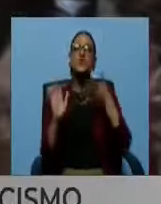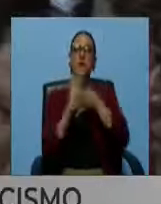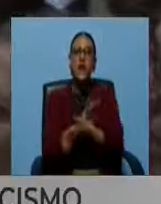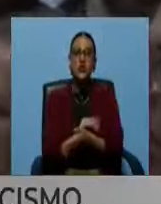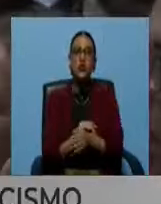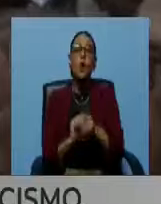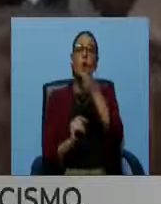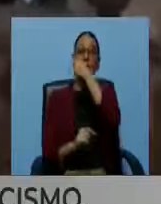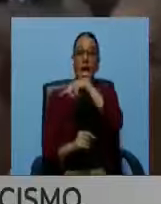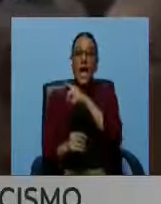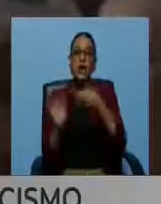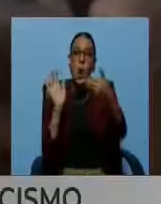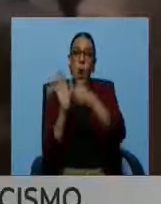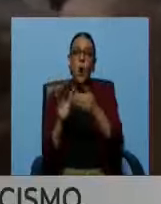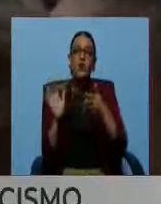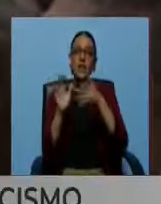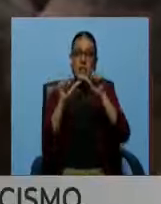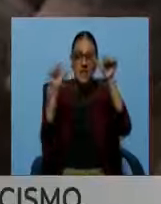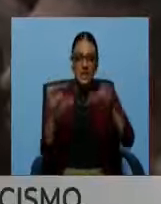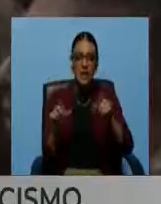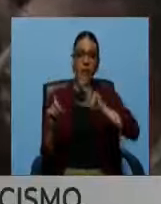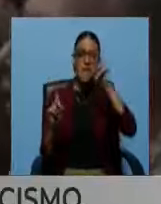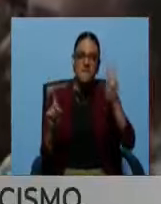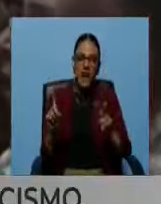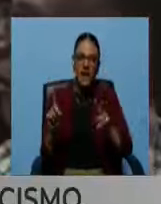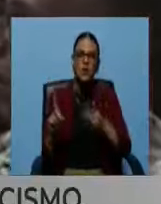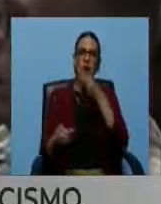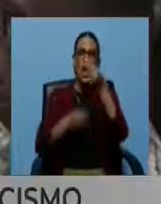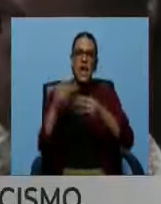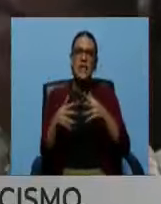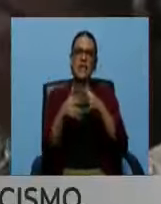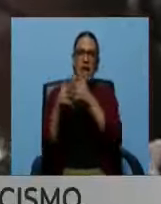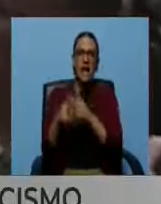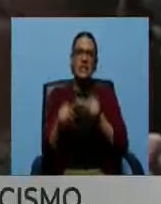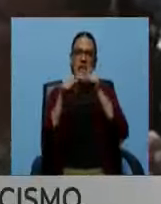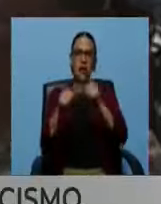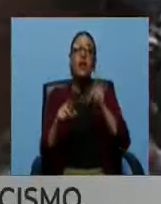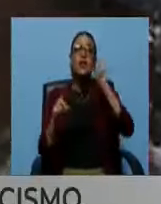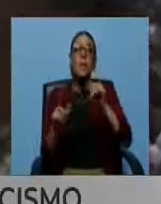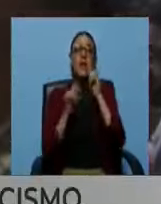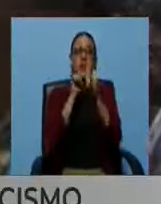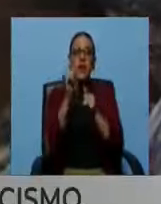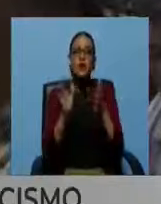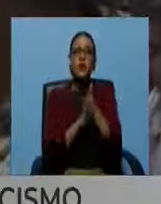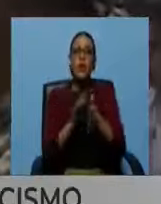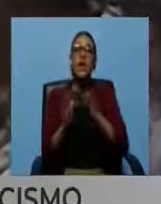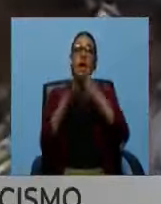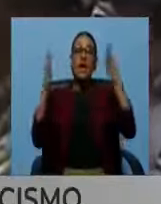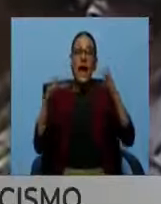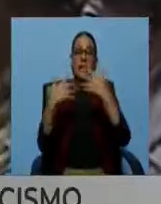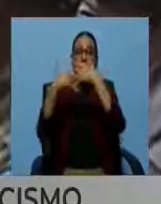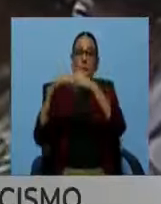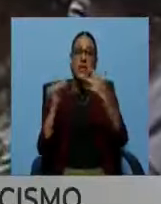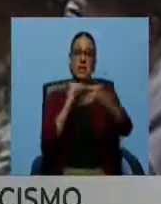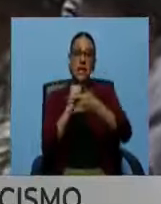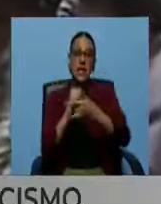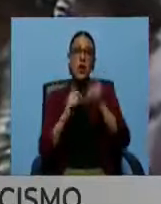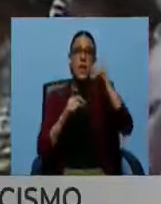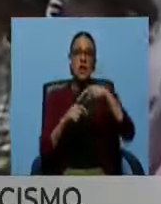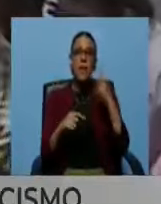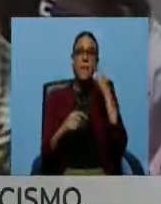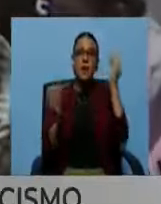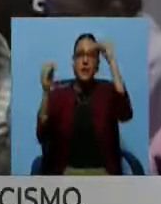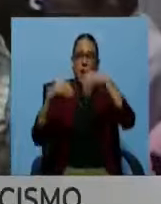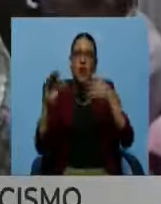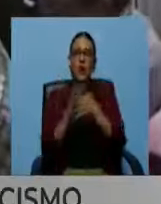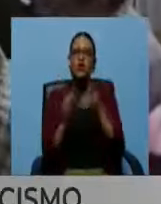agresión sistemática contra Venezuela es perpetrada desde Estados Unidos y también denunció que las grandes empresas tecnológicas se han alineado para normalizar